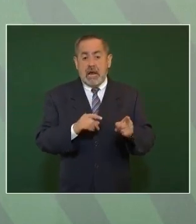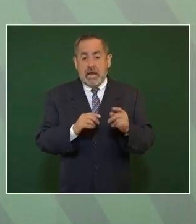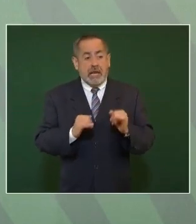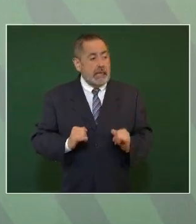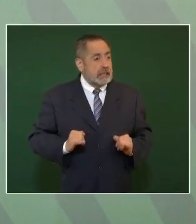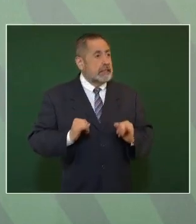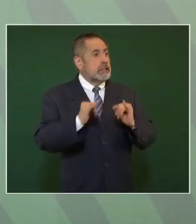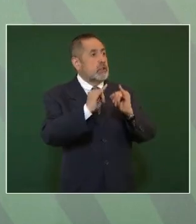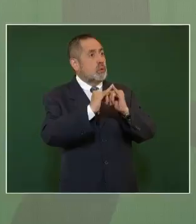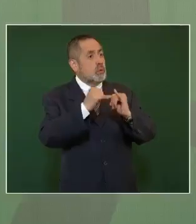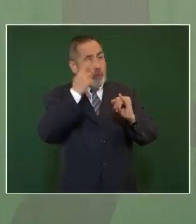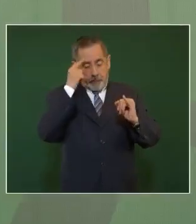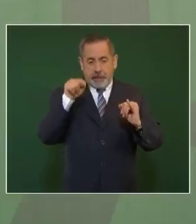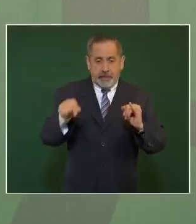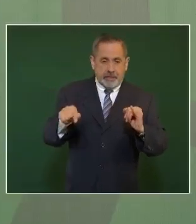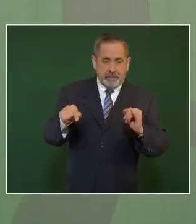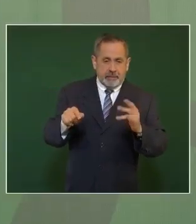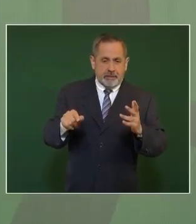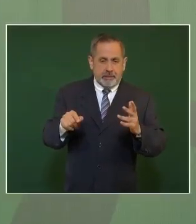instituciones,